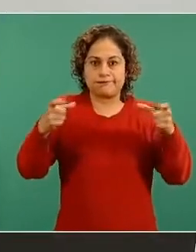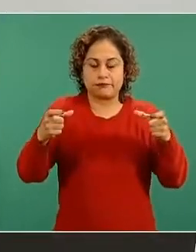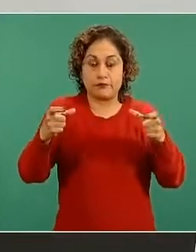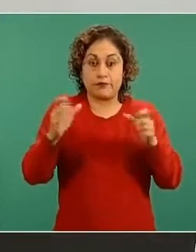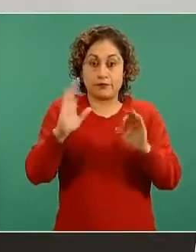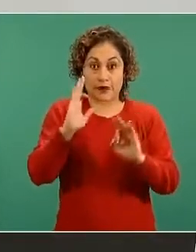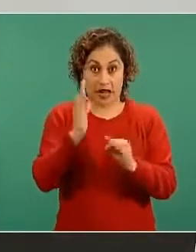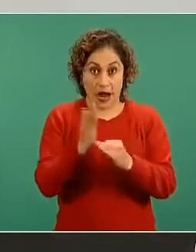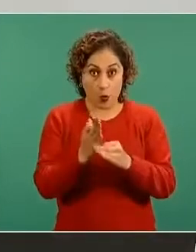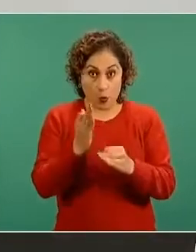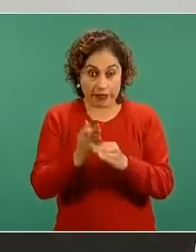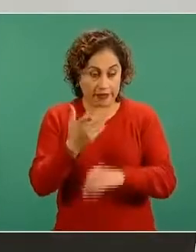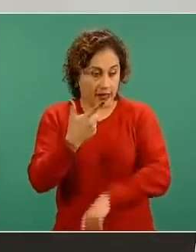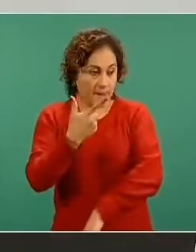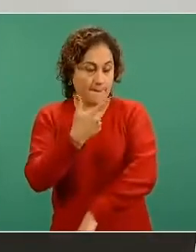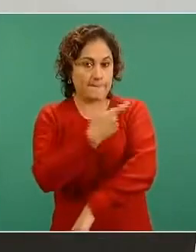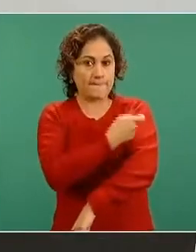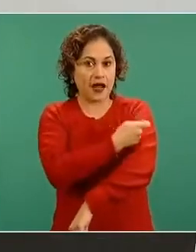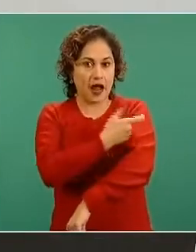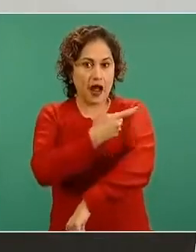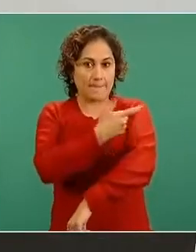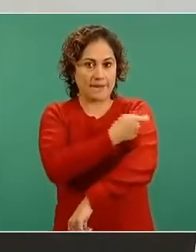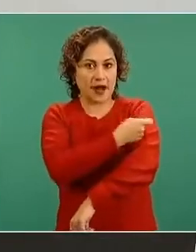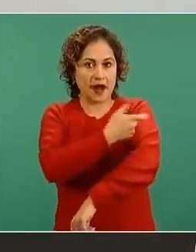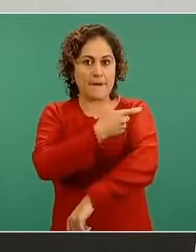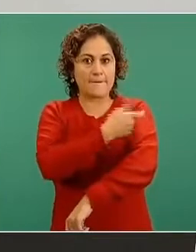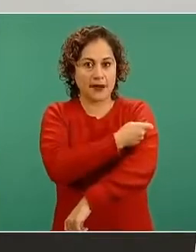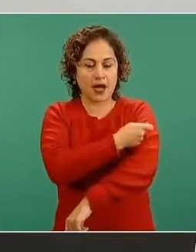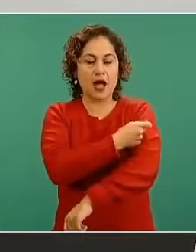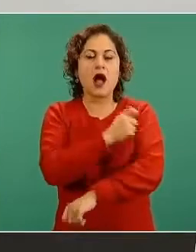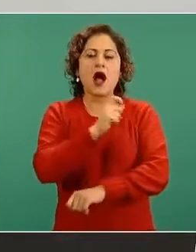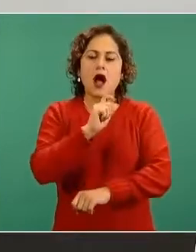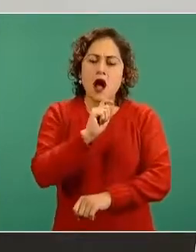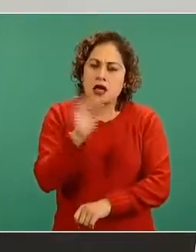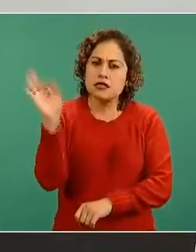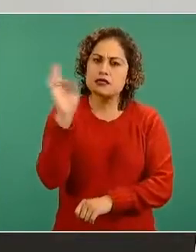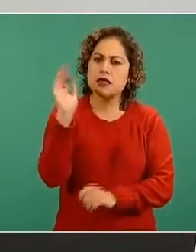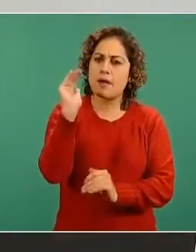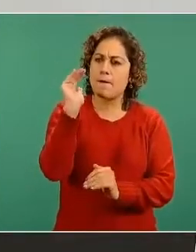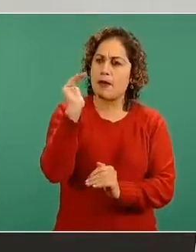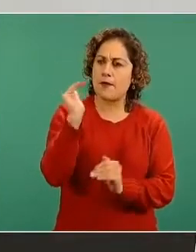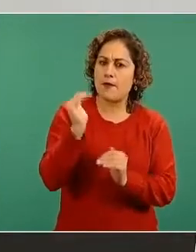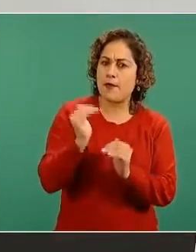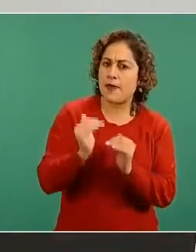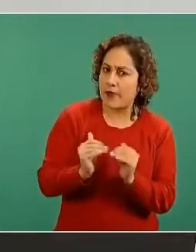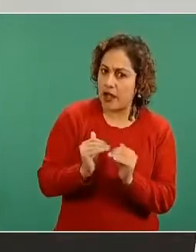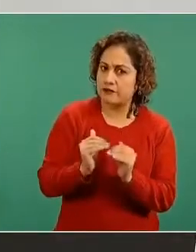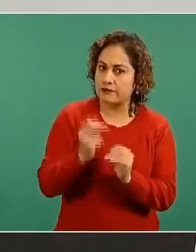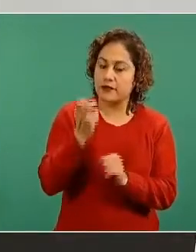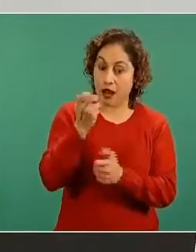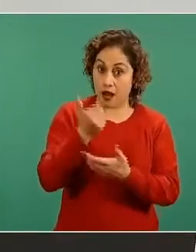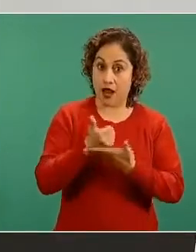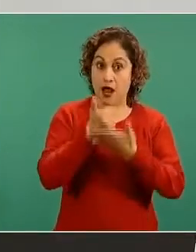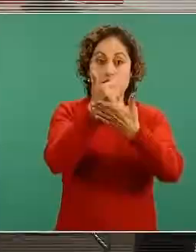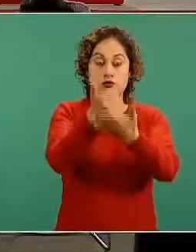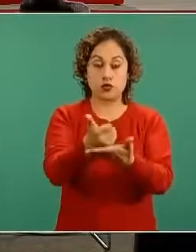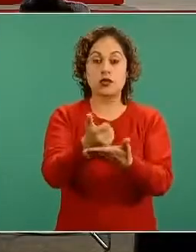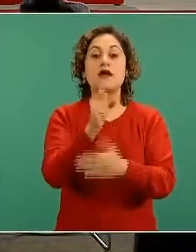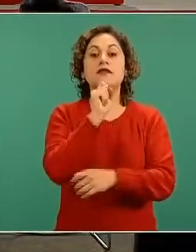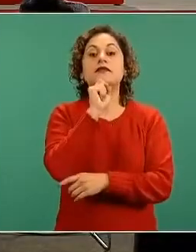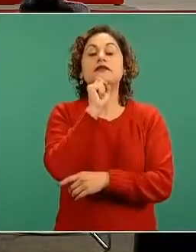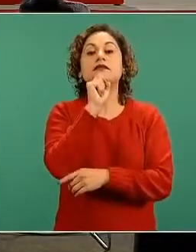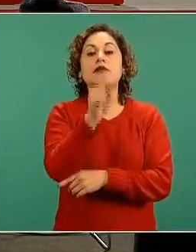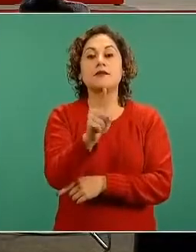estamos empezando a tener con las vacunas disponibles, y además que lo que estamos esperando es que el